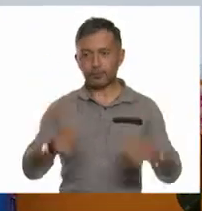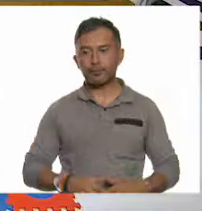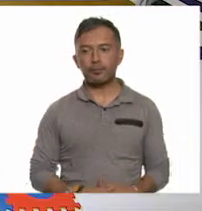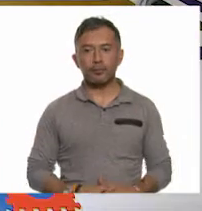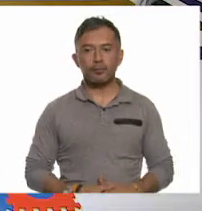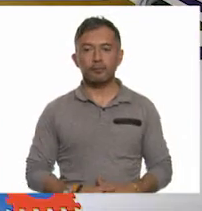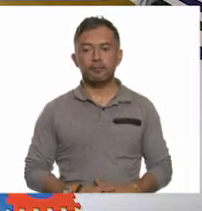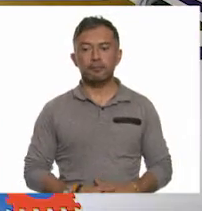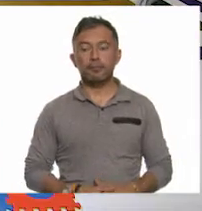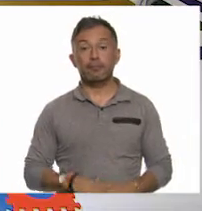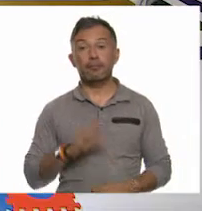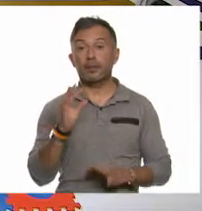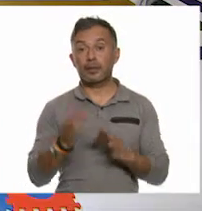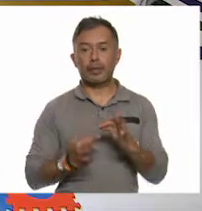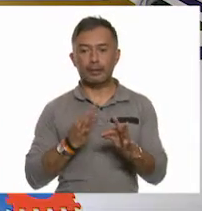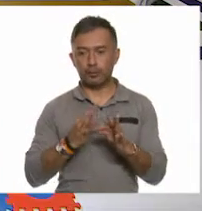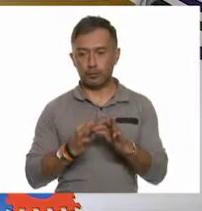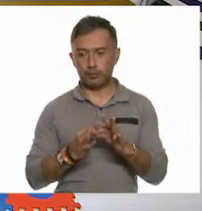Listo.